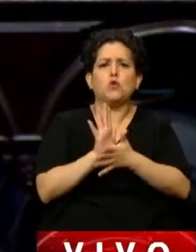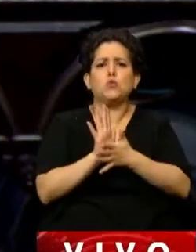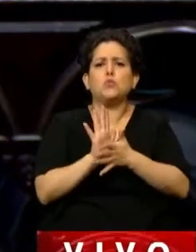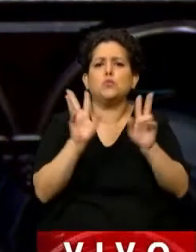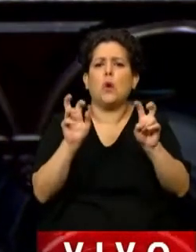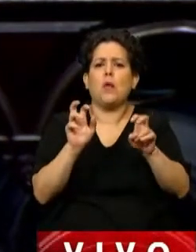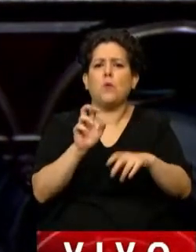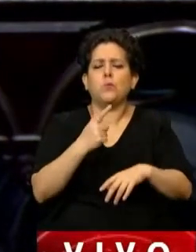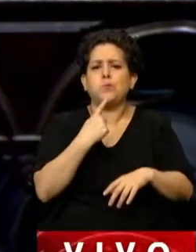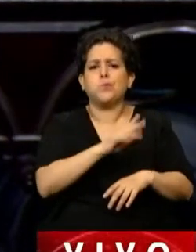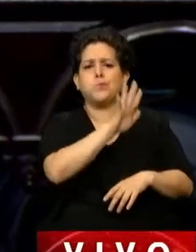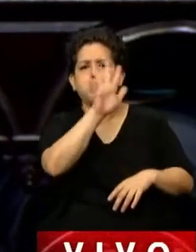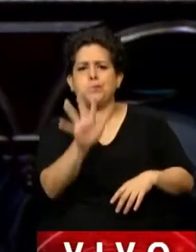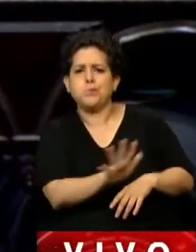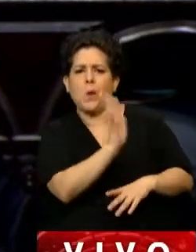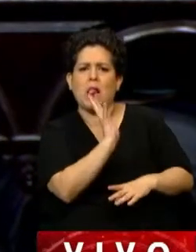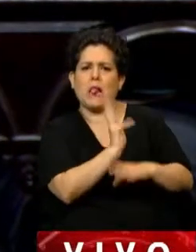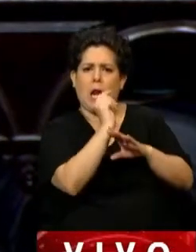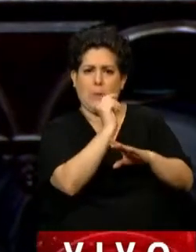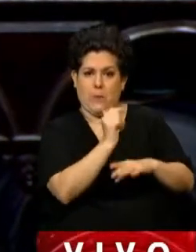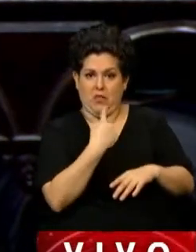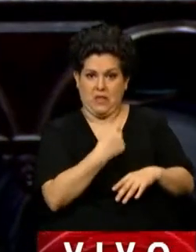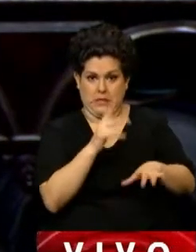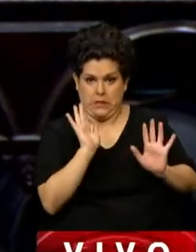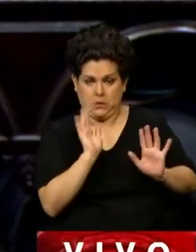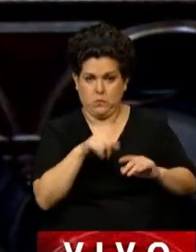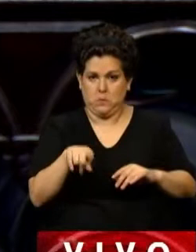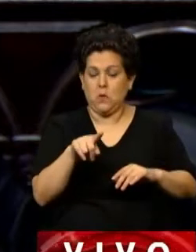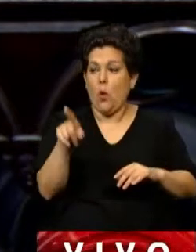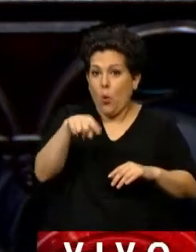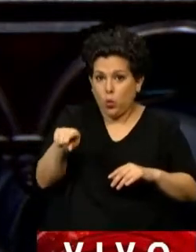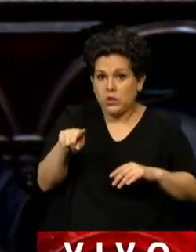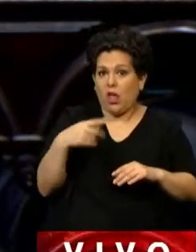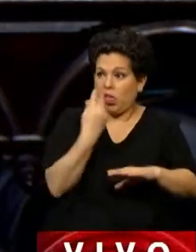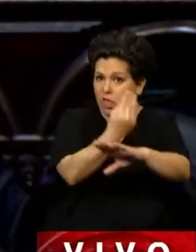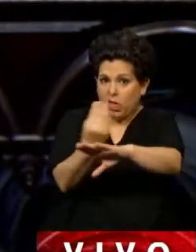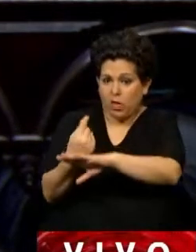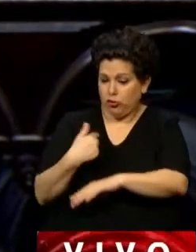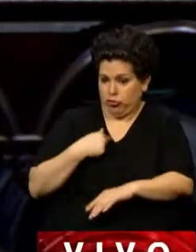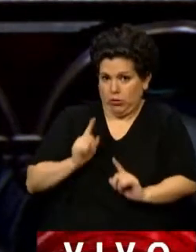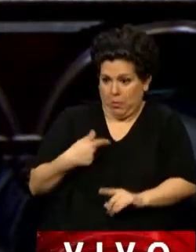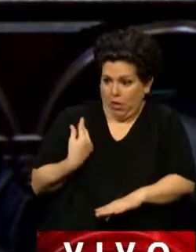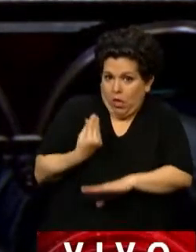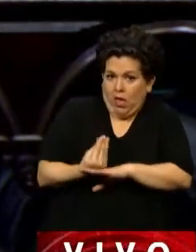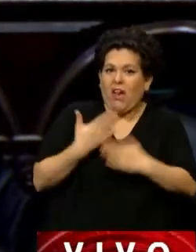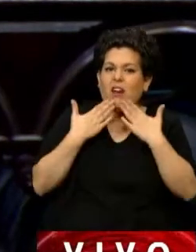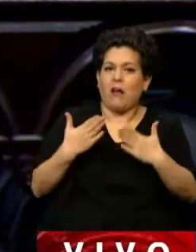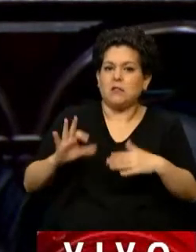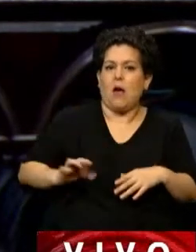trampas. Les quiero avisar que nosotros somos, todos los que estamos acá, el resultado de la elección del 2019 y la elección